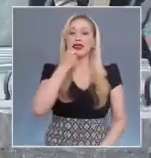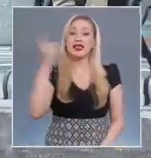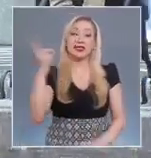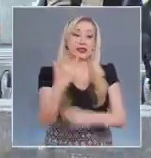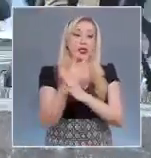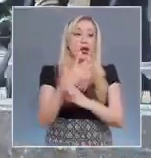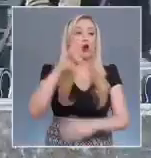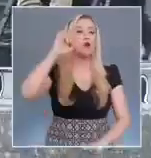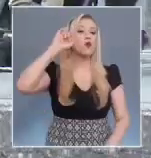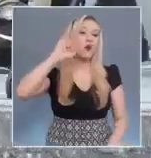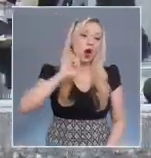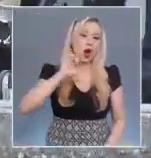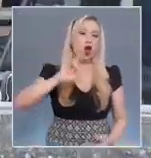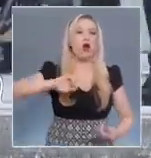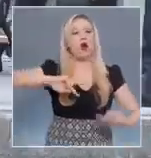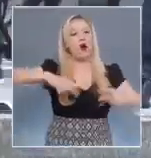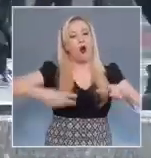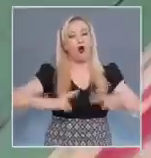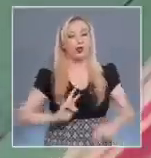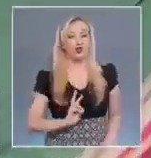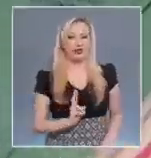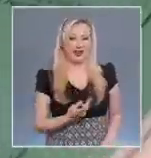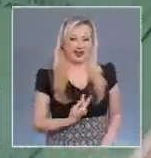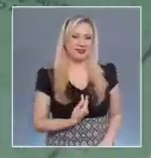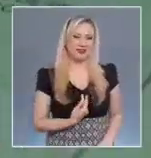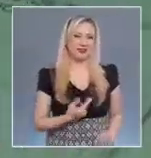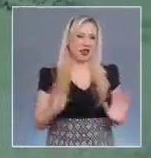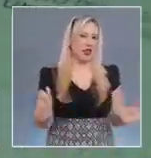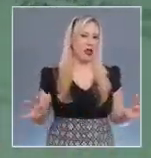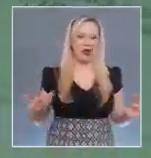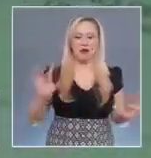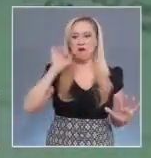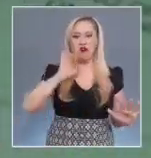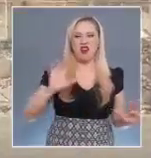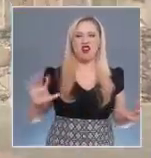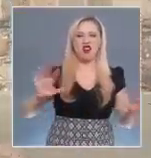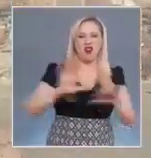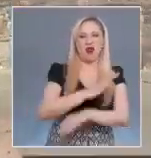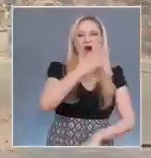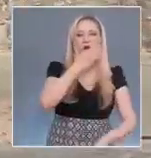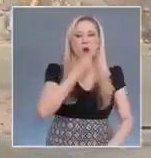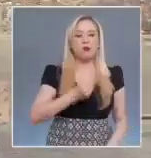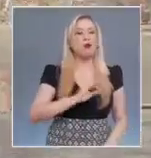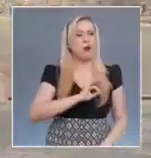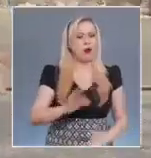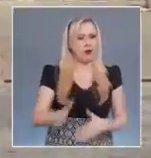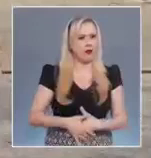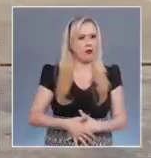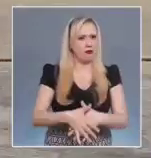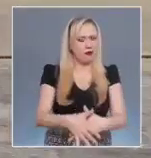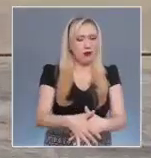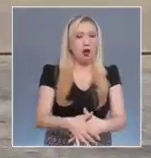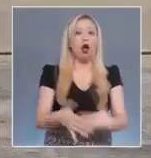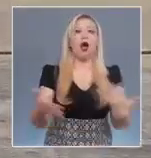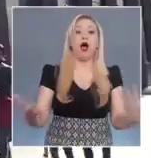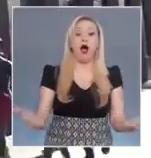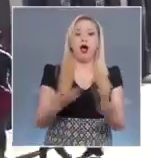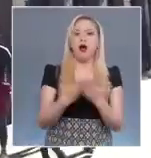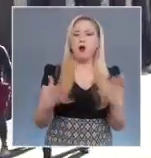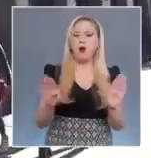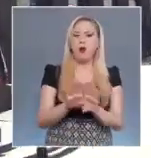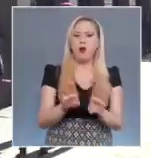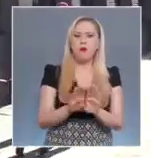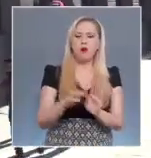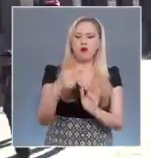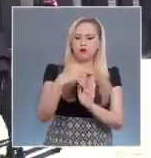gestar es suficiente para reclamar, mediante amparo, la invalidez de normas que penalicen el aborto y que le sean